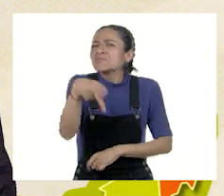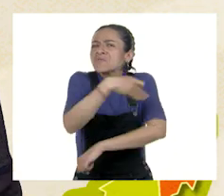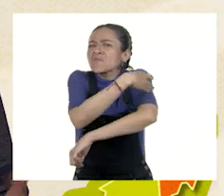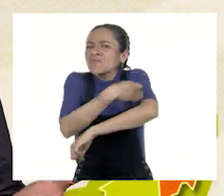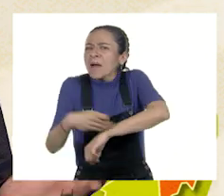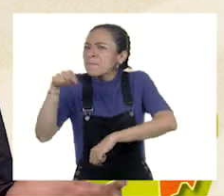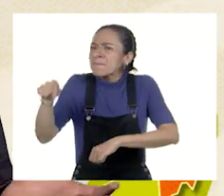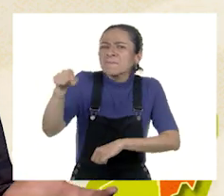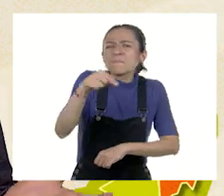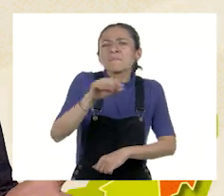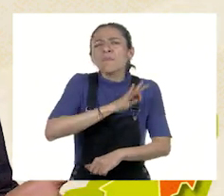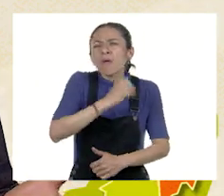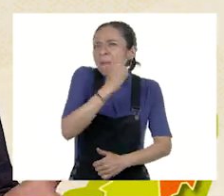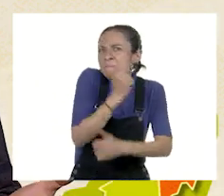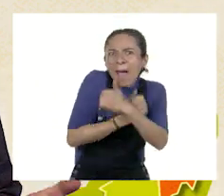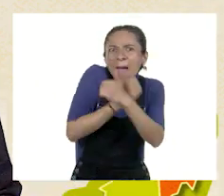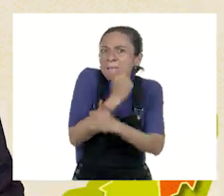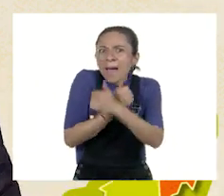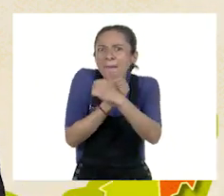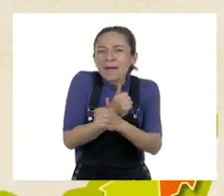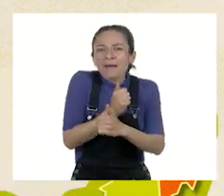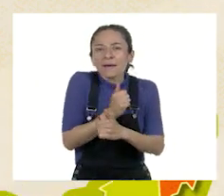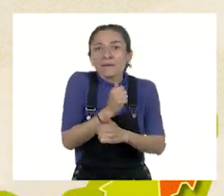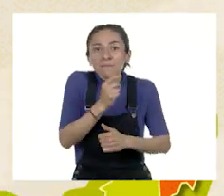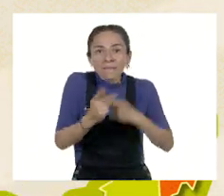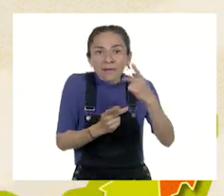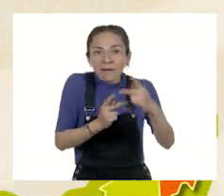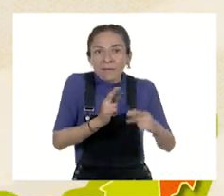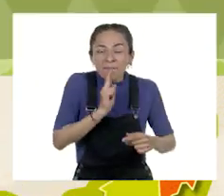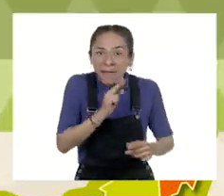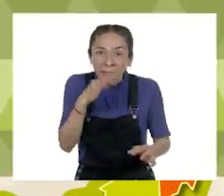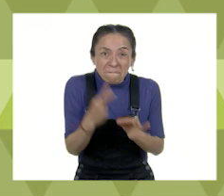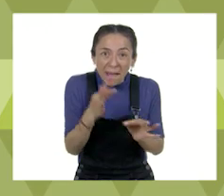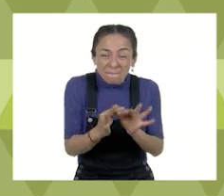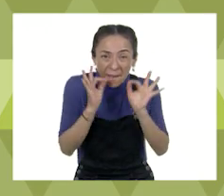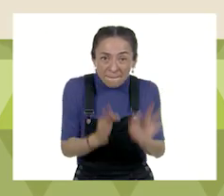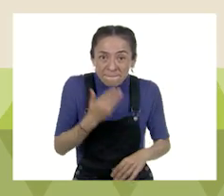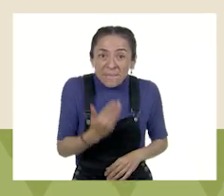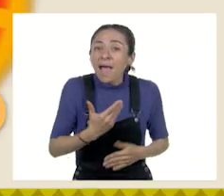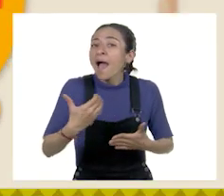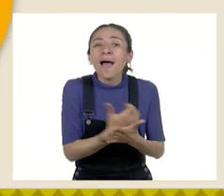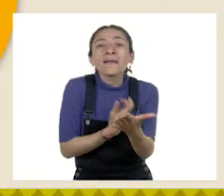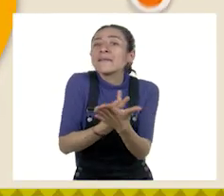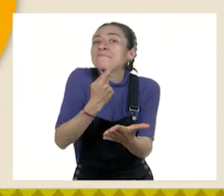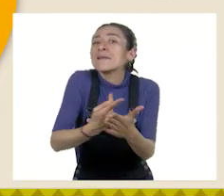familia para ver quién acierta más preguntas y quién gana el premio.